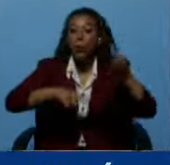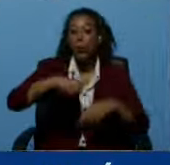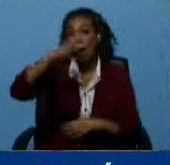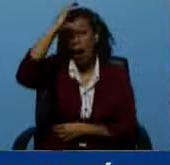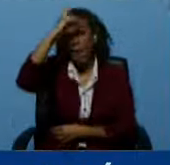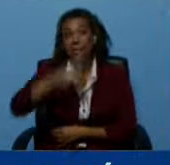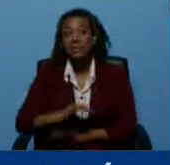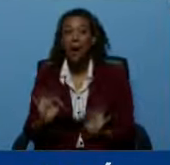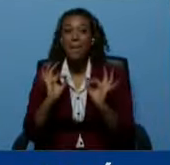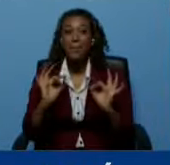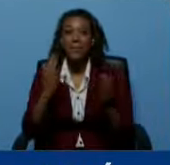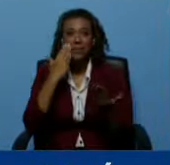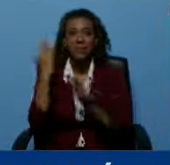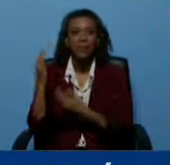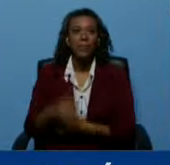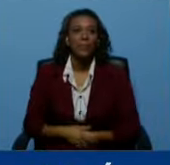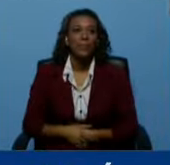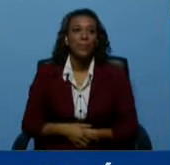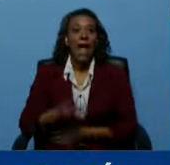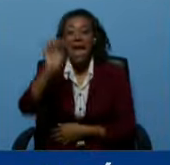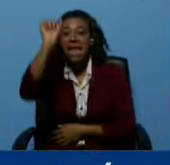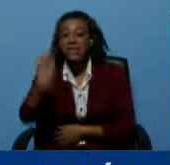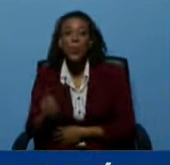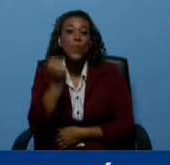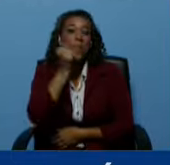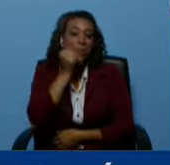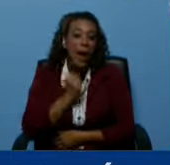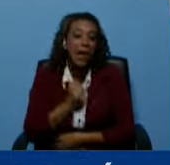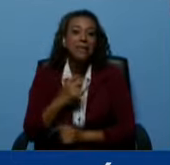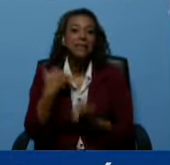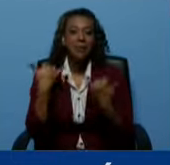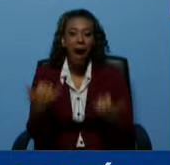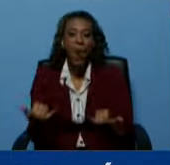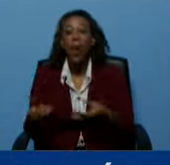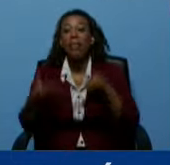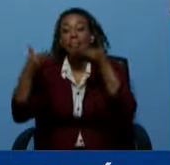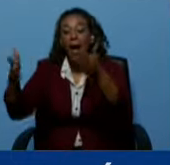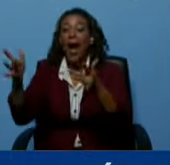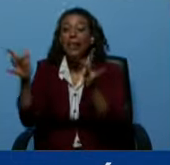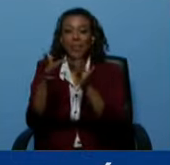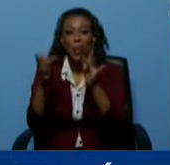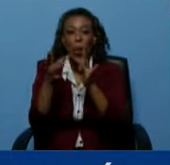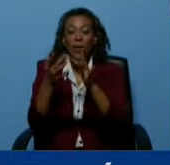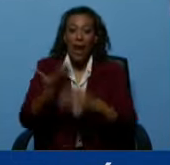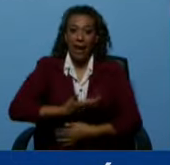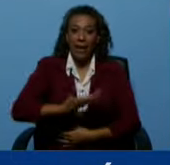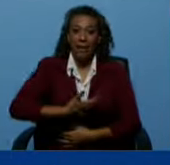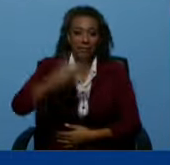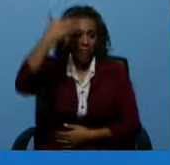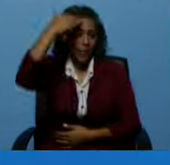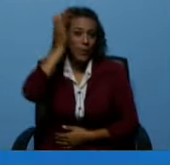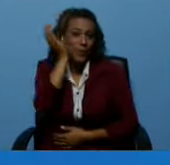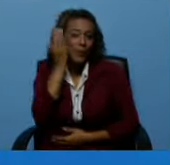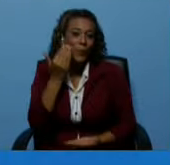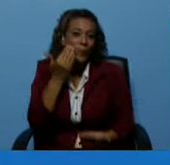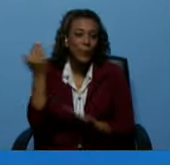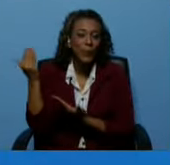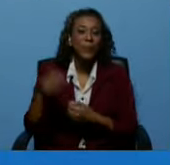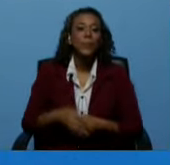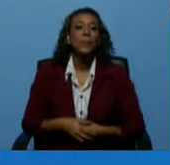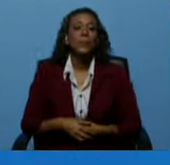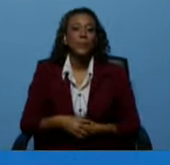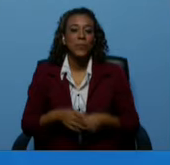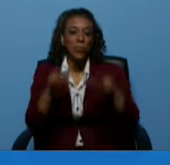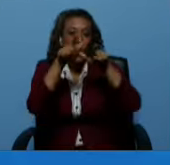atención especial en el sur de Valencia, entrego el pase a la alcaldesa de Caracas,